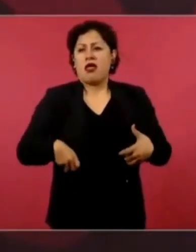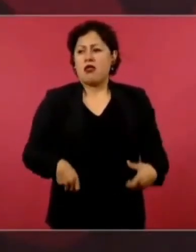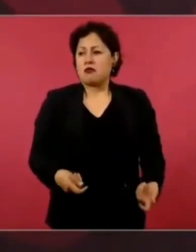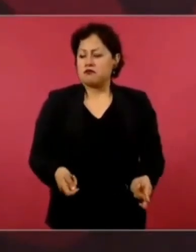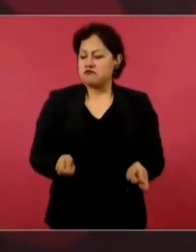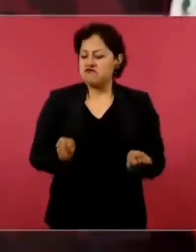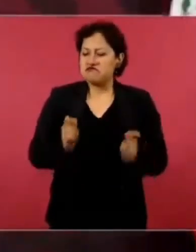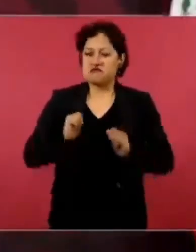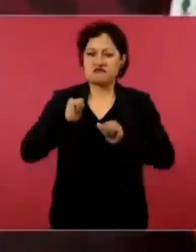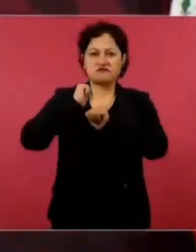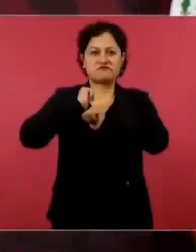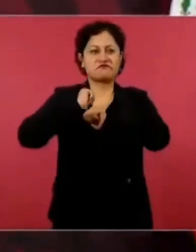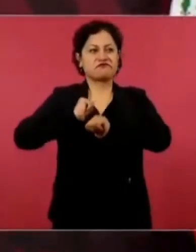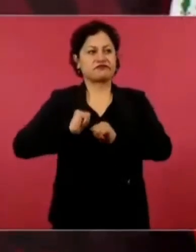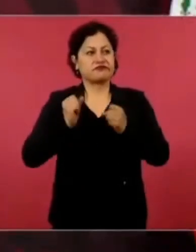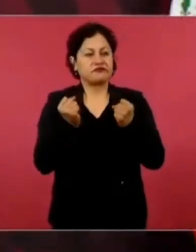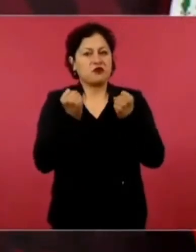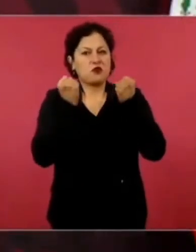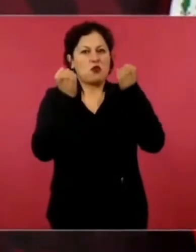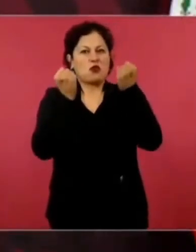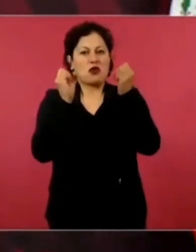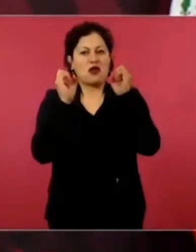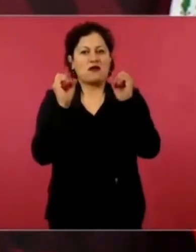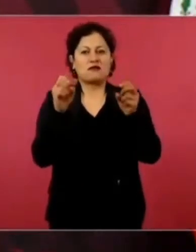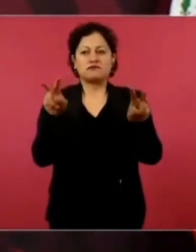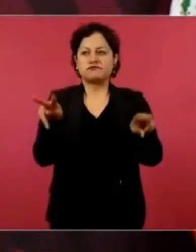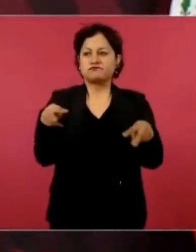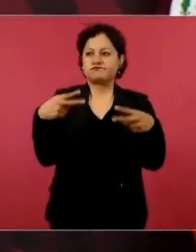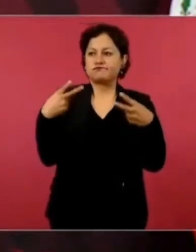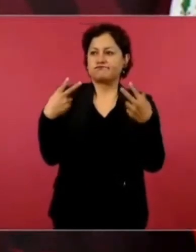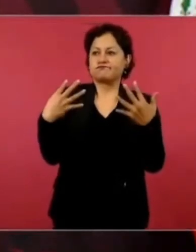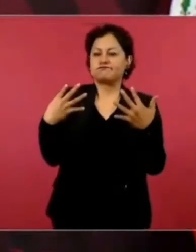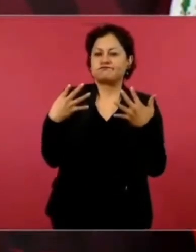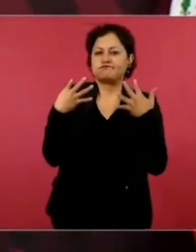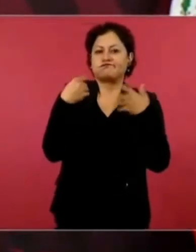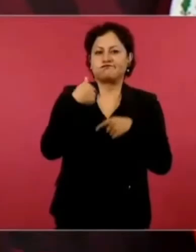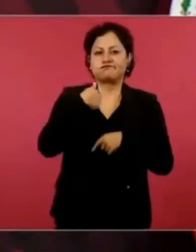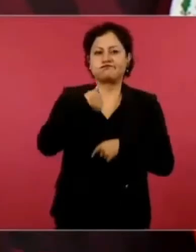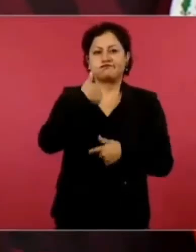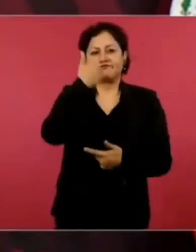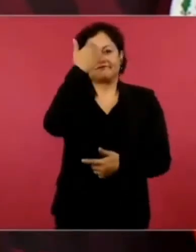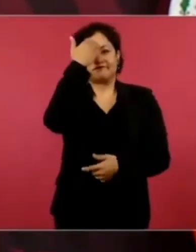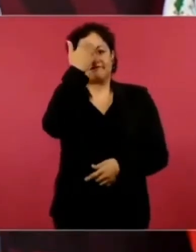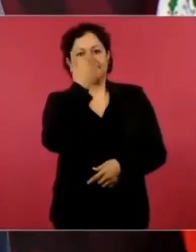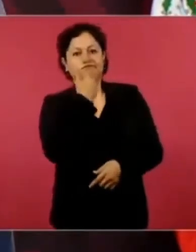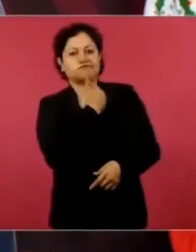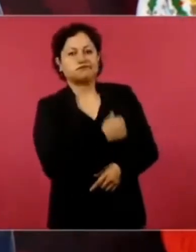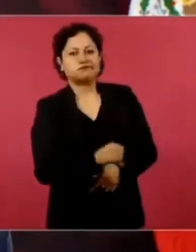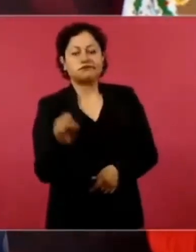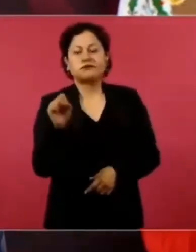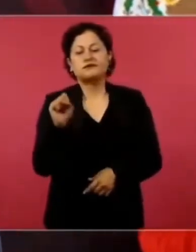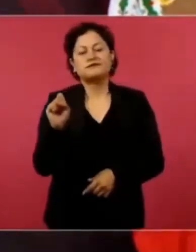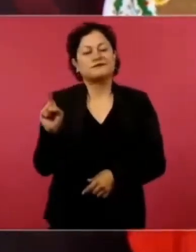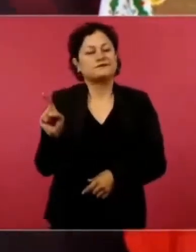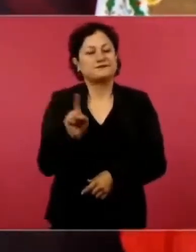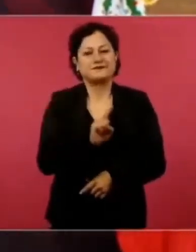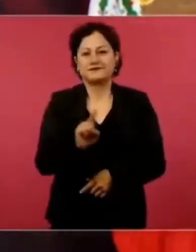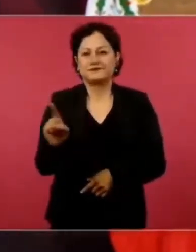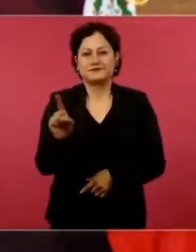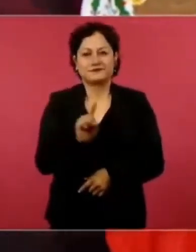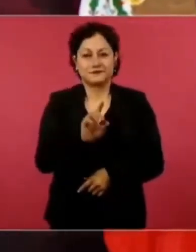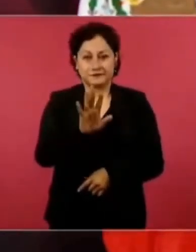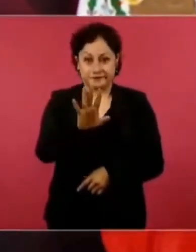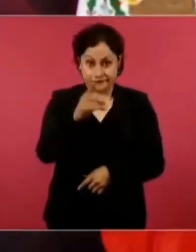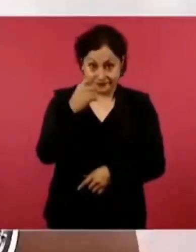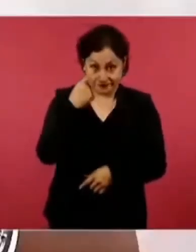títulos, fama. No, el poder solo tiene sentido y se convierte en